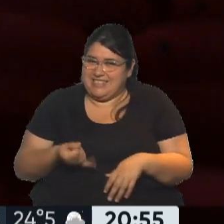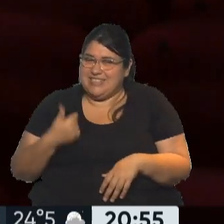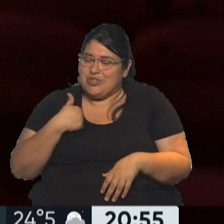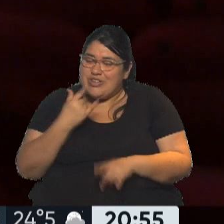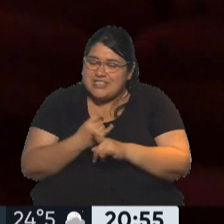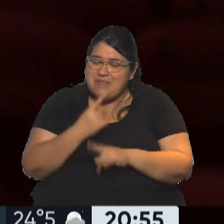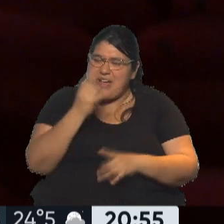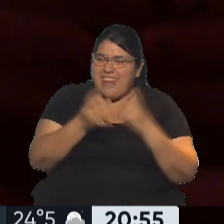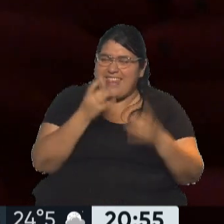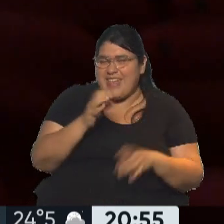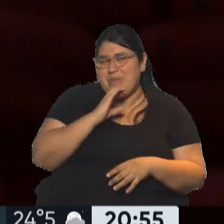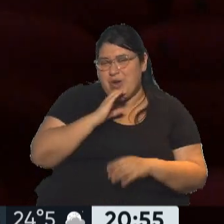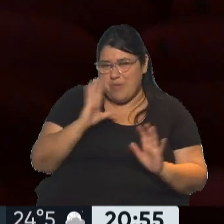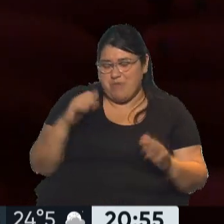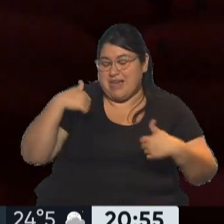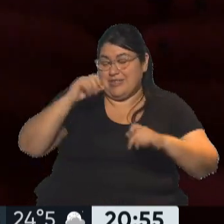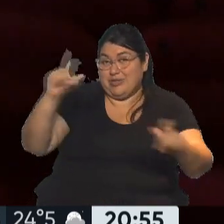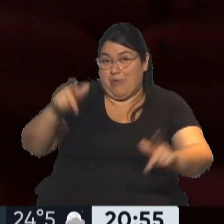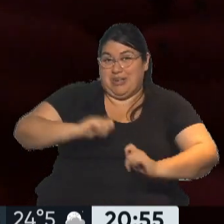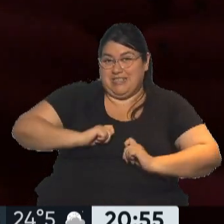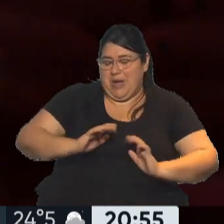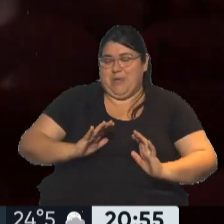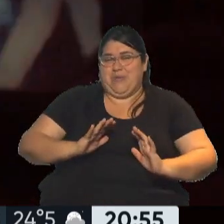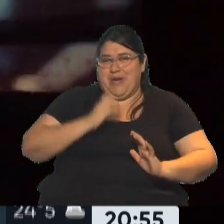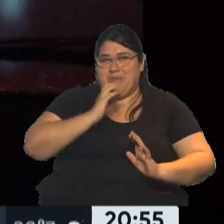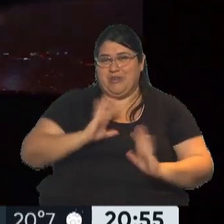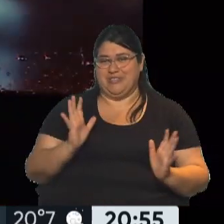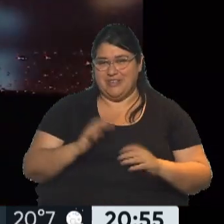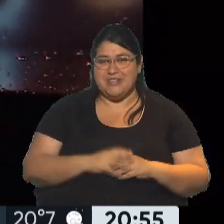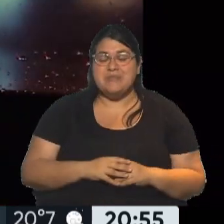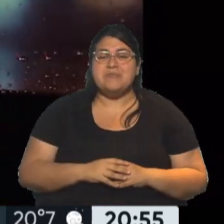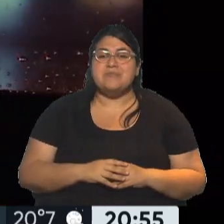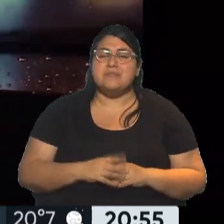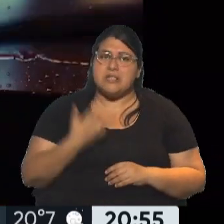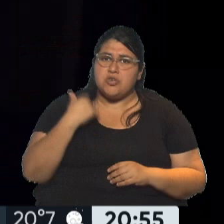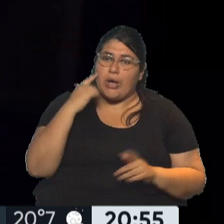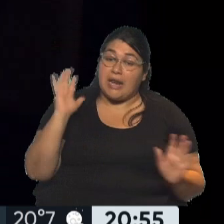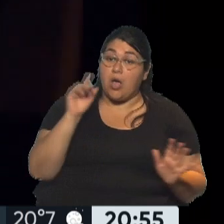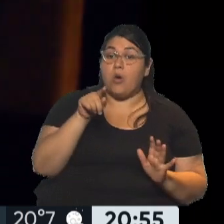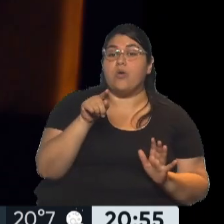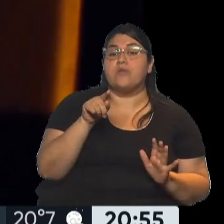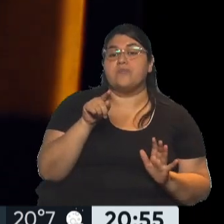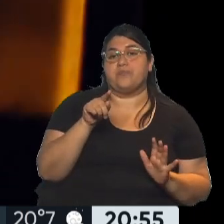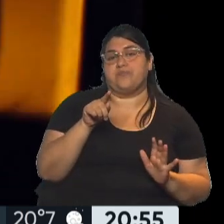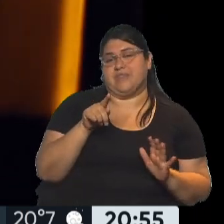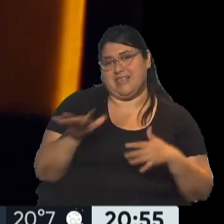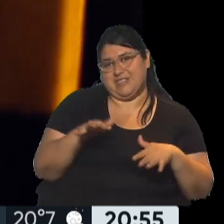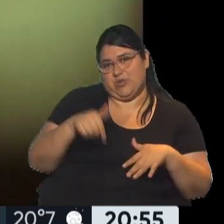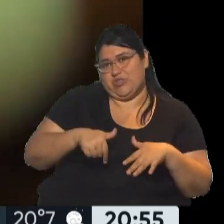broma, es una sorpresa, qué sé yo, divino, divino. Yo creo que tiene que ver con lo que ocurre con la